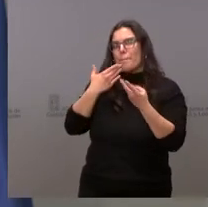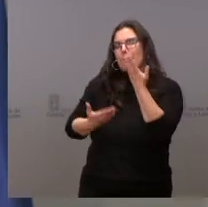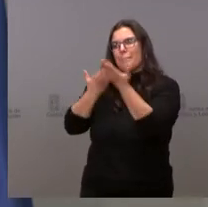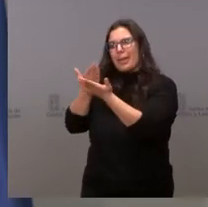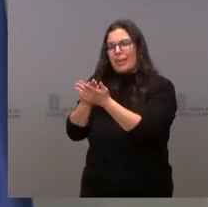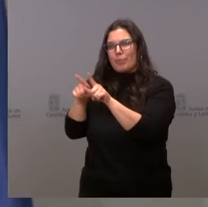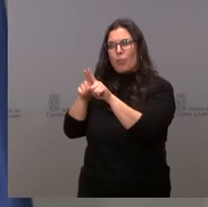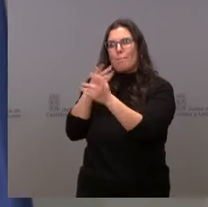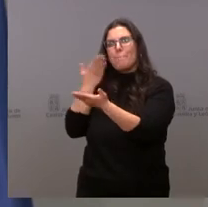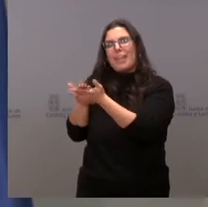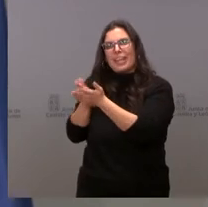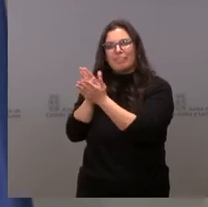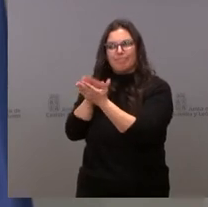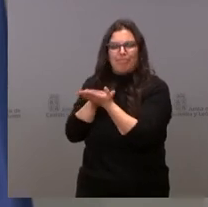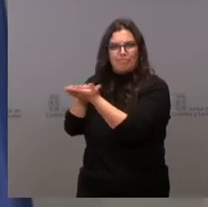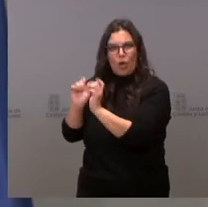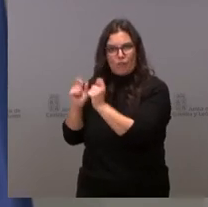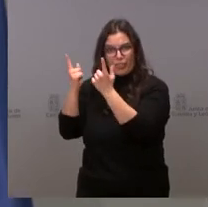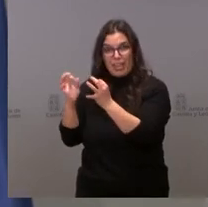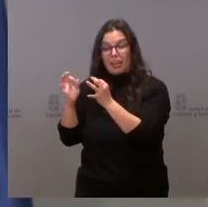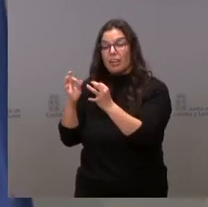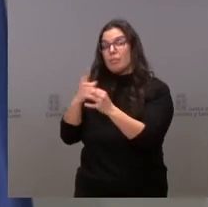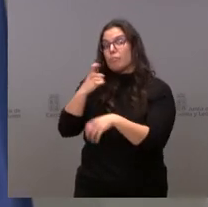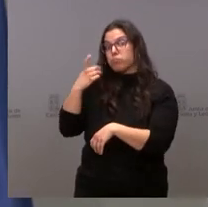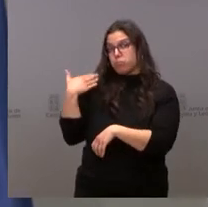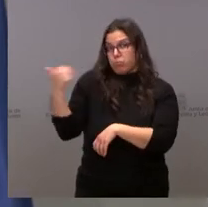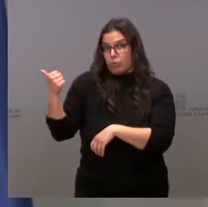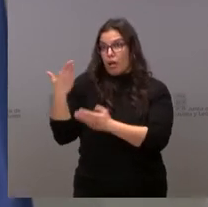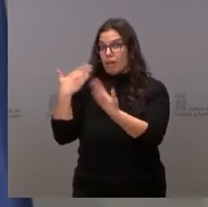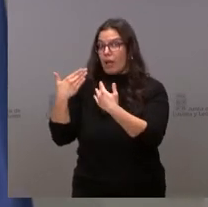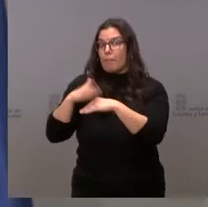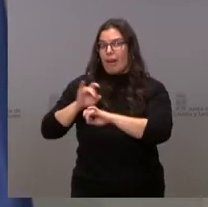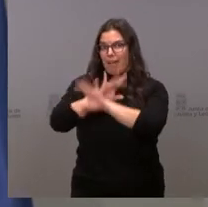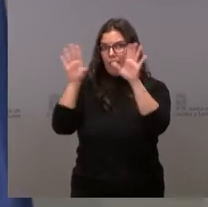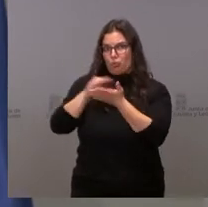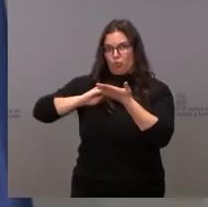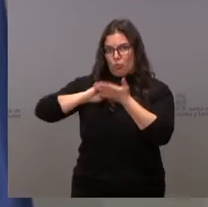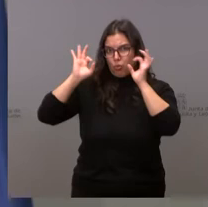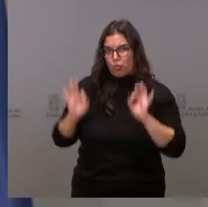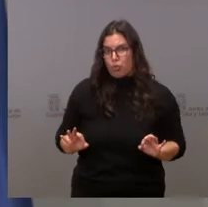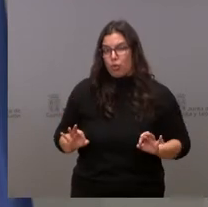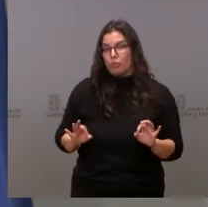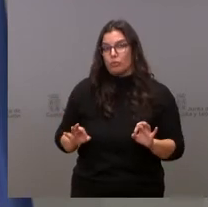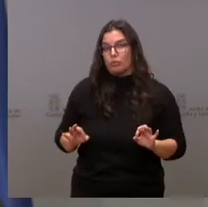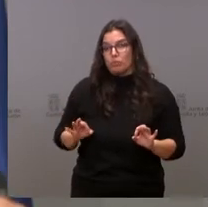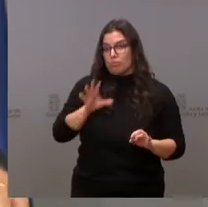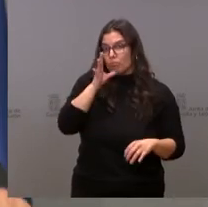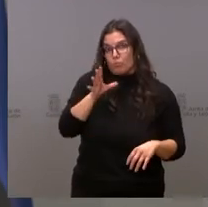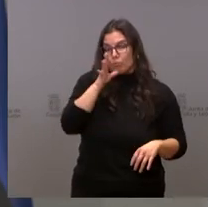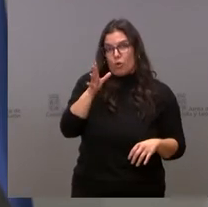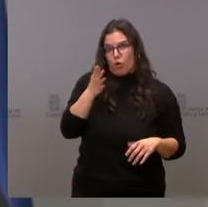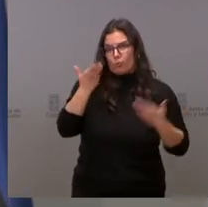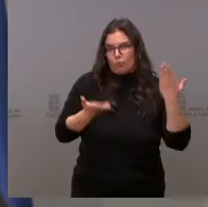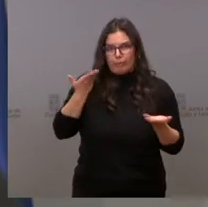con la voluntad de que se nos convoque ojalá sea posible y se pueda solventar este problema de deficiencia e